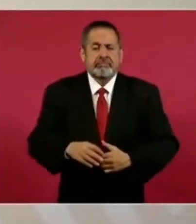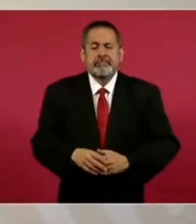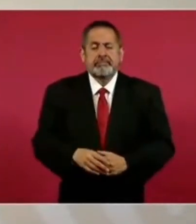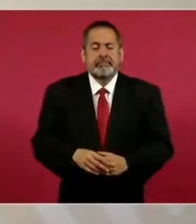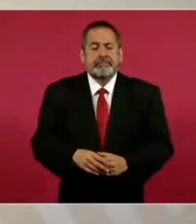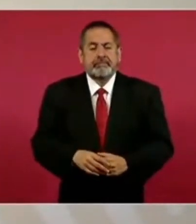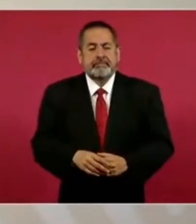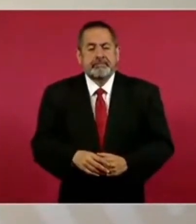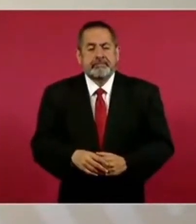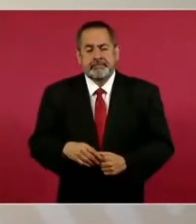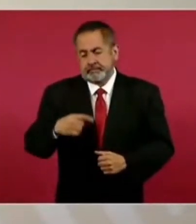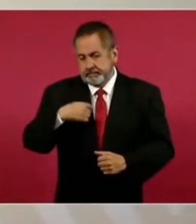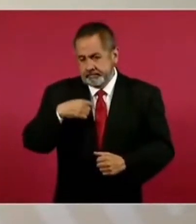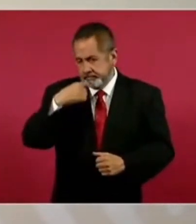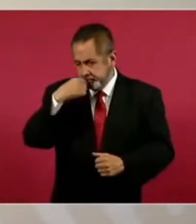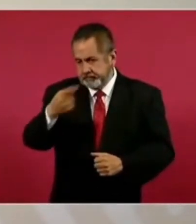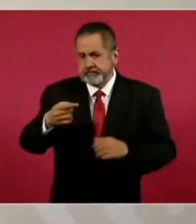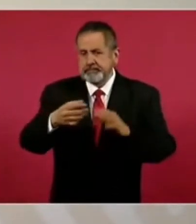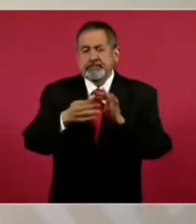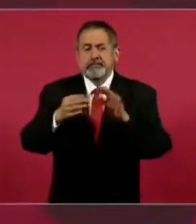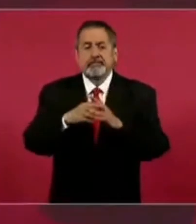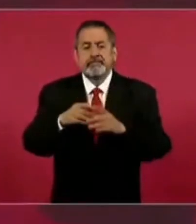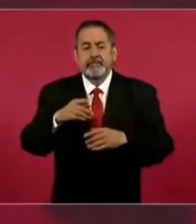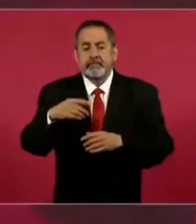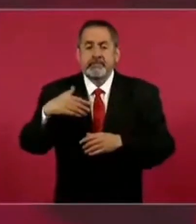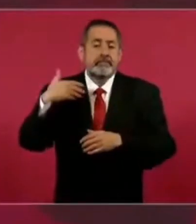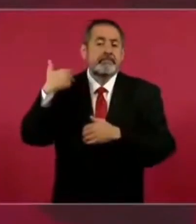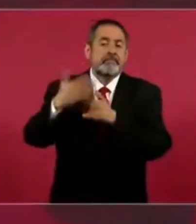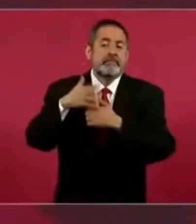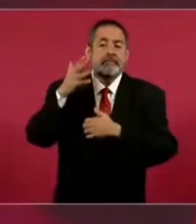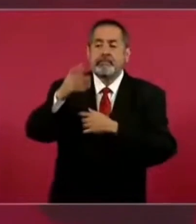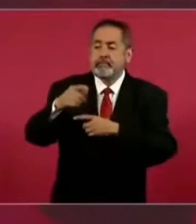lo expreso para los que vienen,